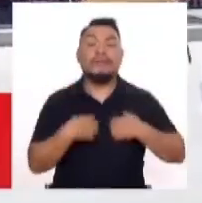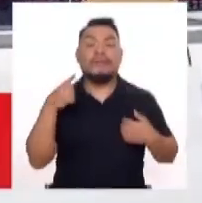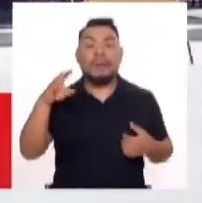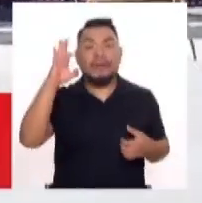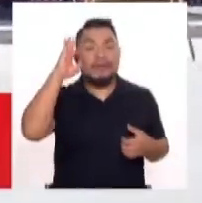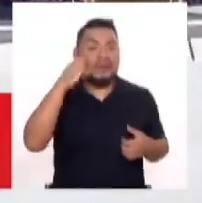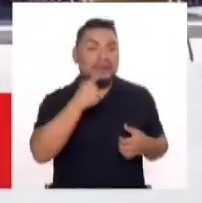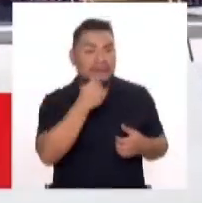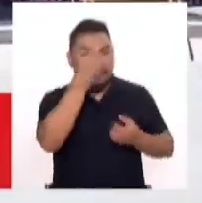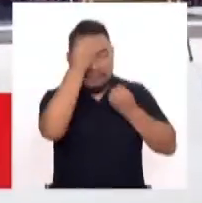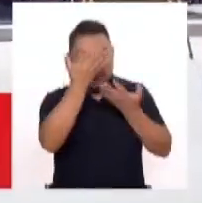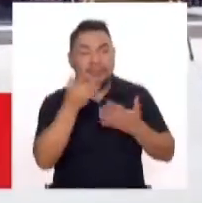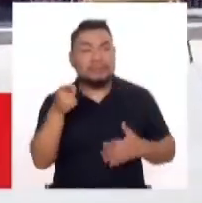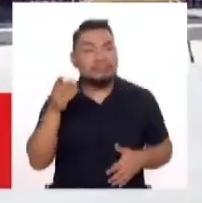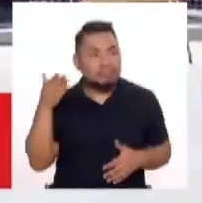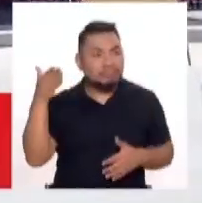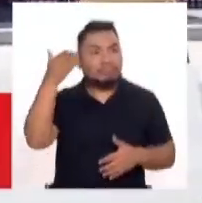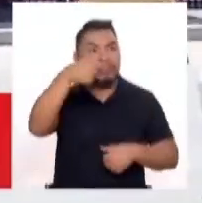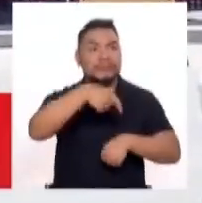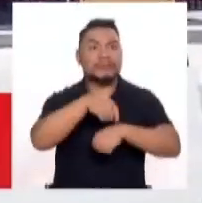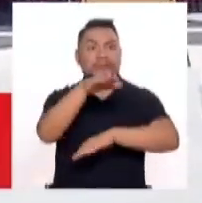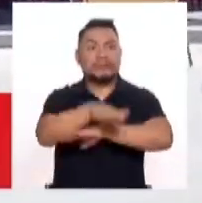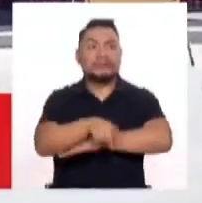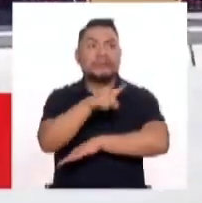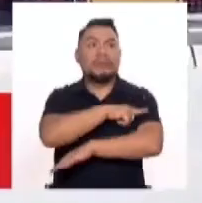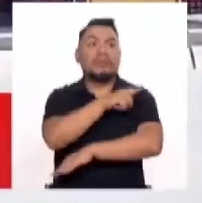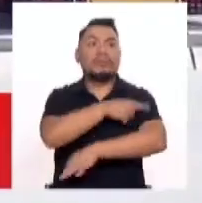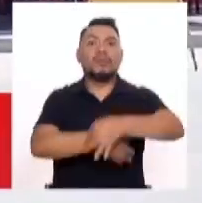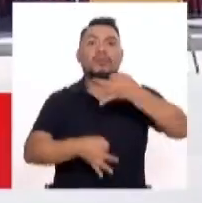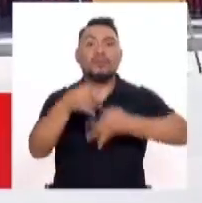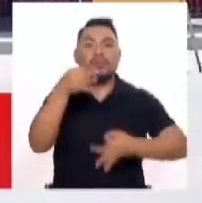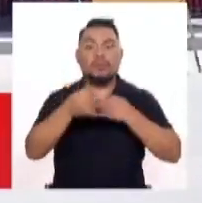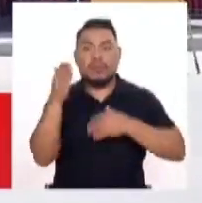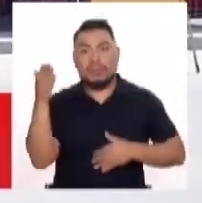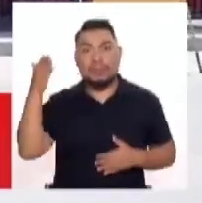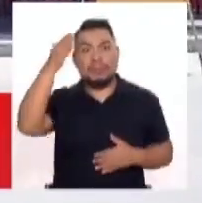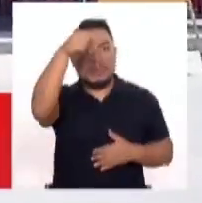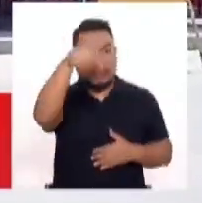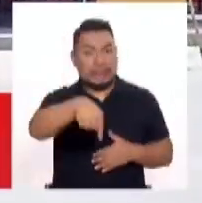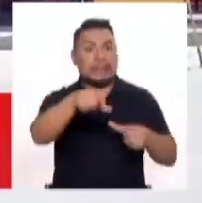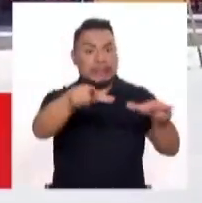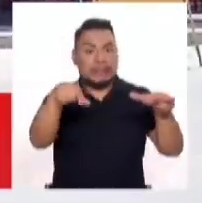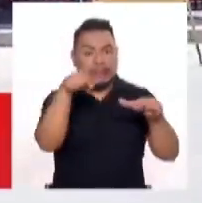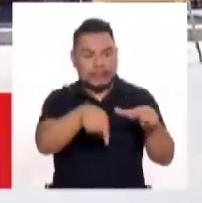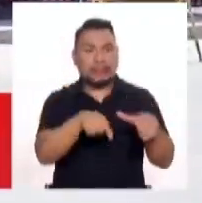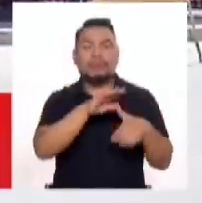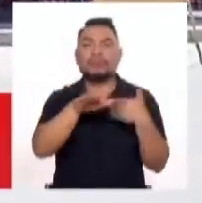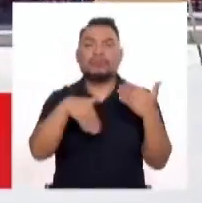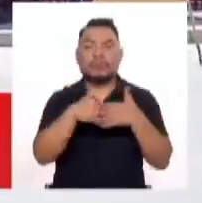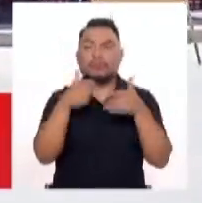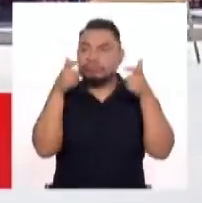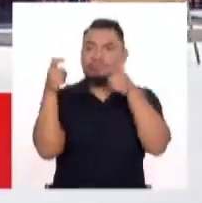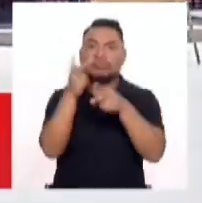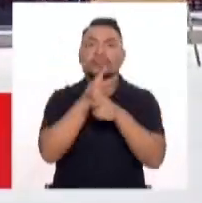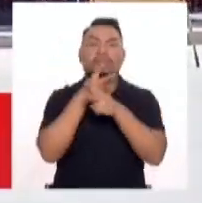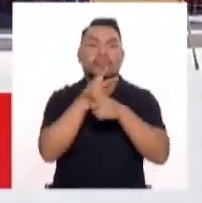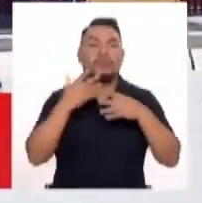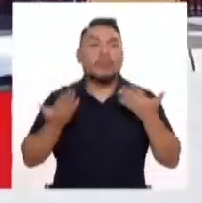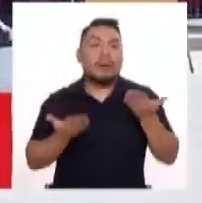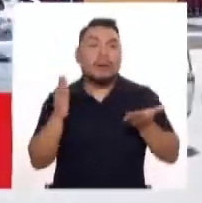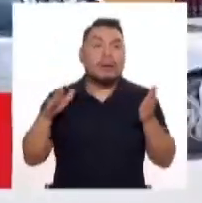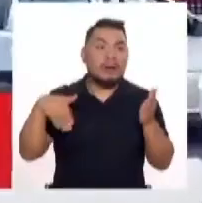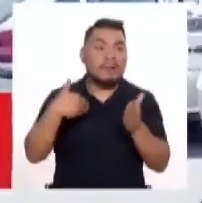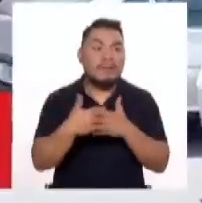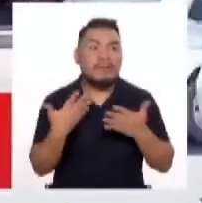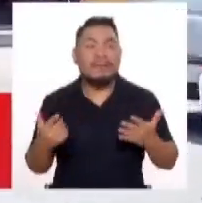Fujimori informó que acudirá en la tarde a la sede del Poder Judicial, lugar donde resguardan agentes policiales ante la posible llegada